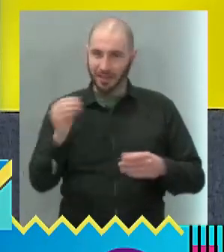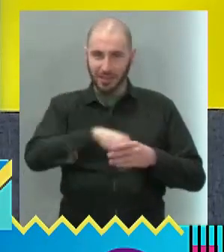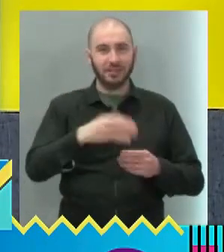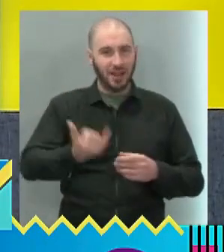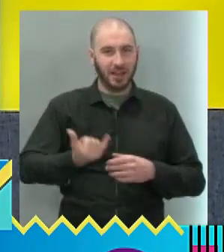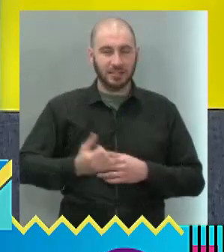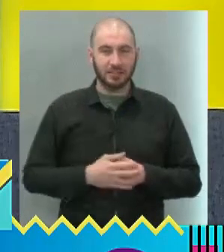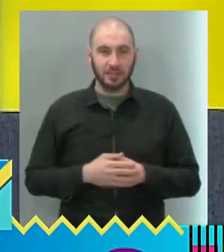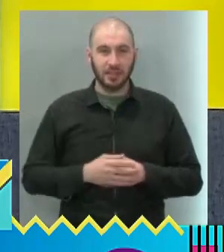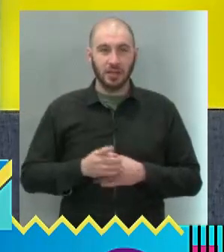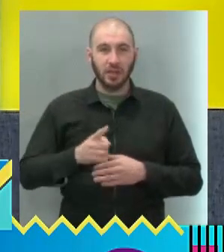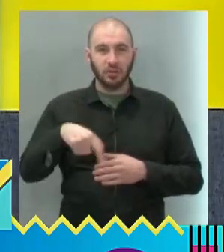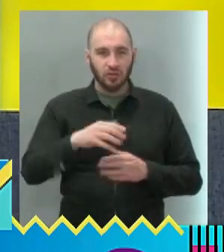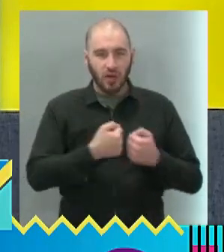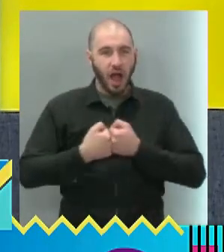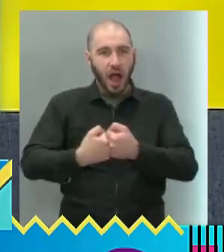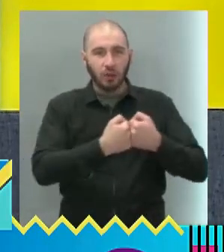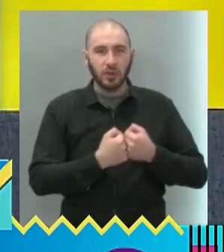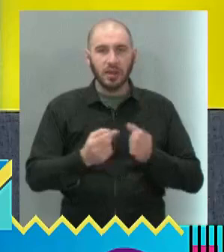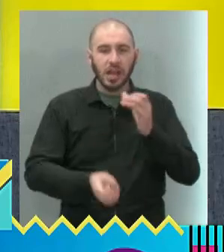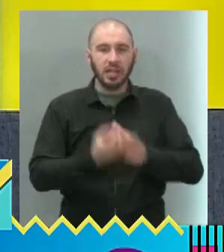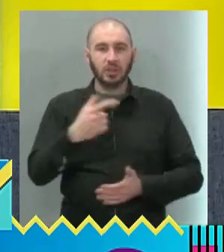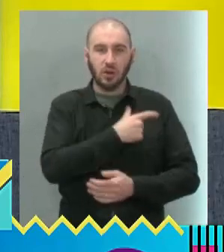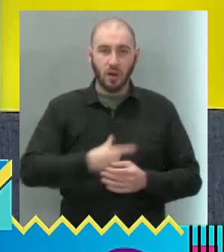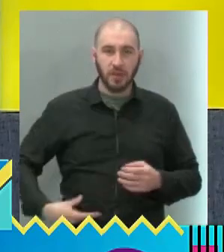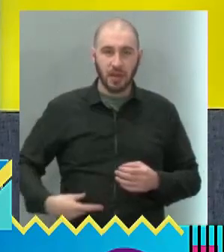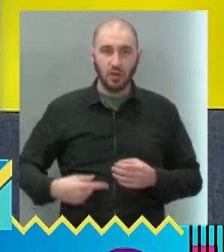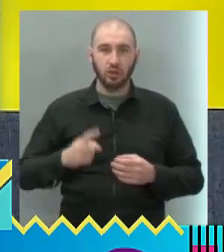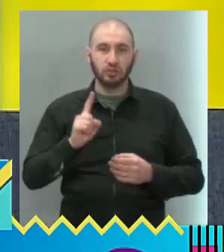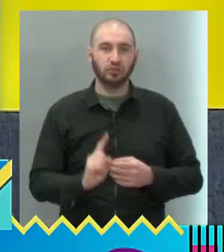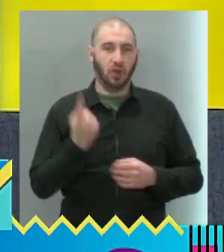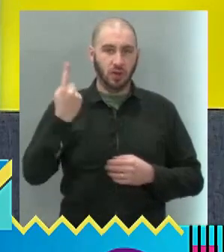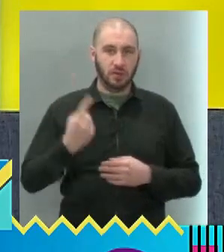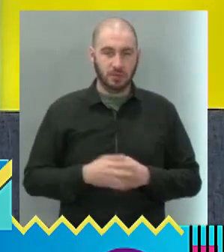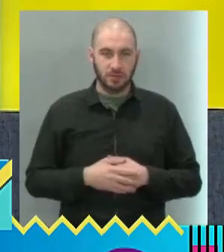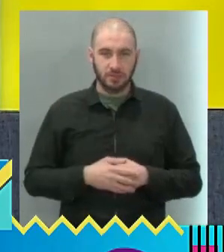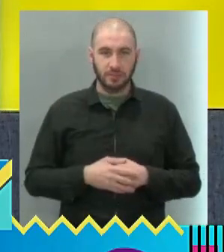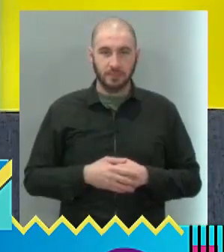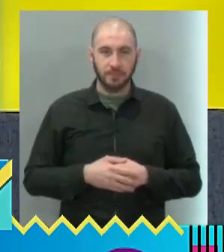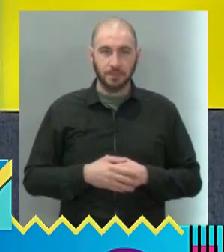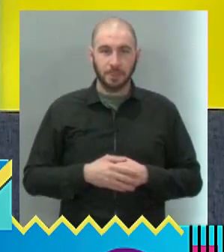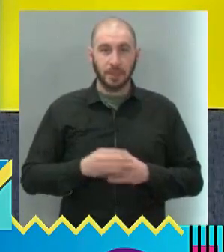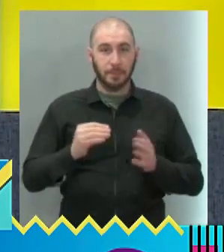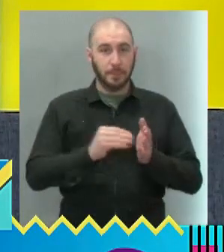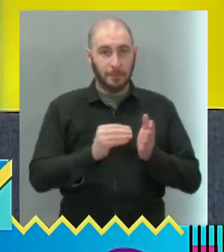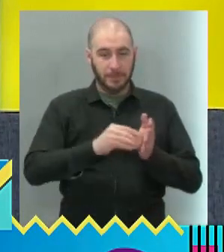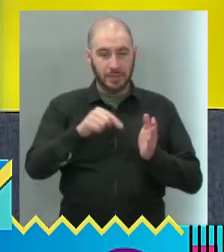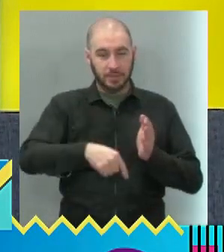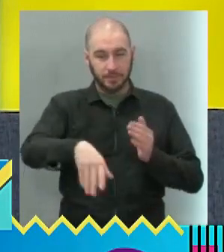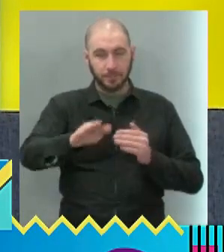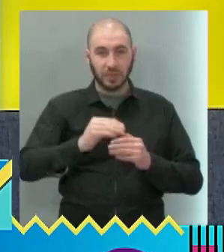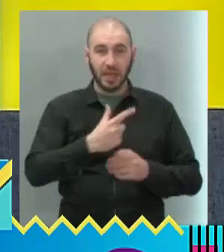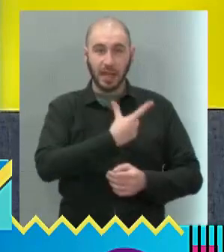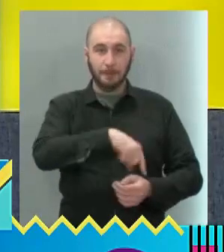junta, sino que estuvieran de acuerdo con la formación de un gobierno autónomo, y en esos momentos